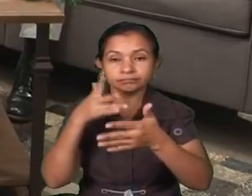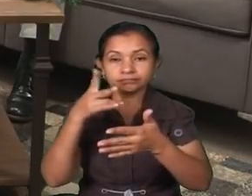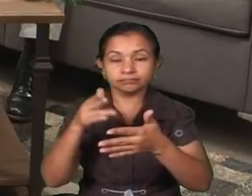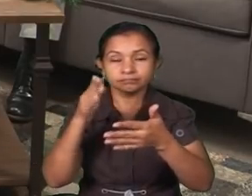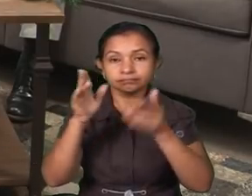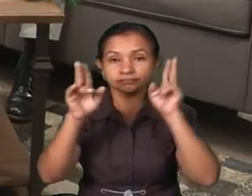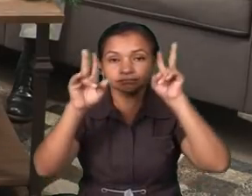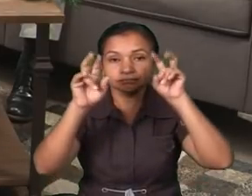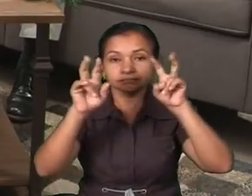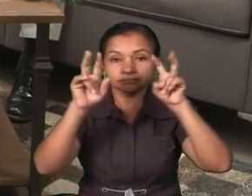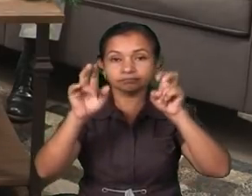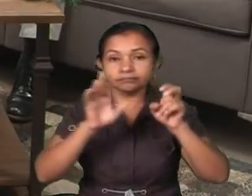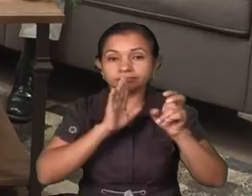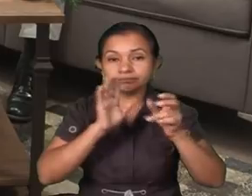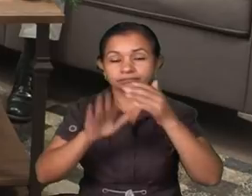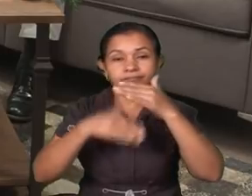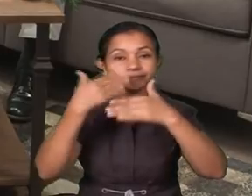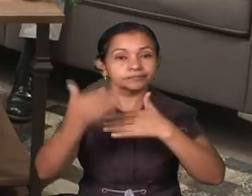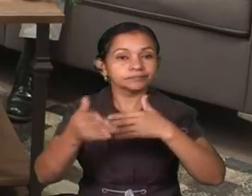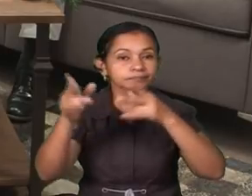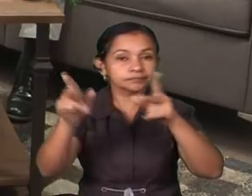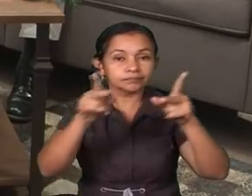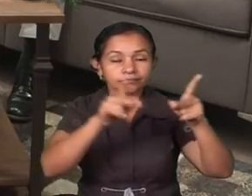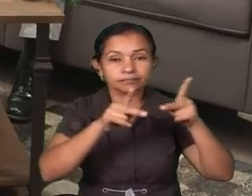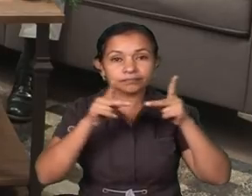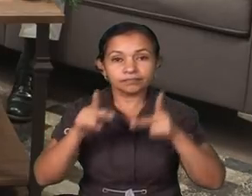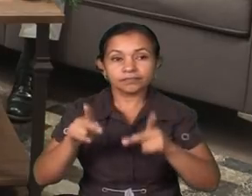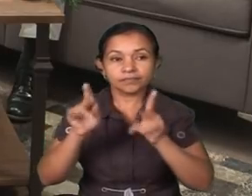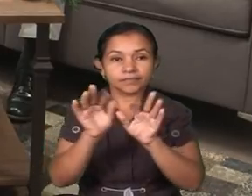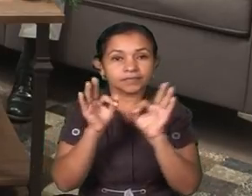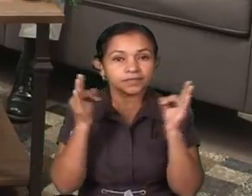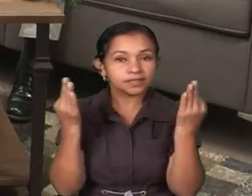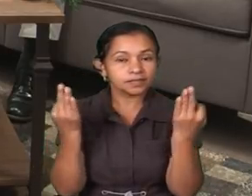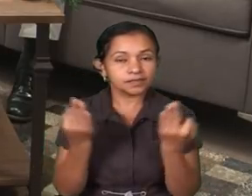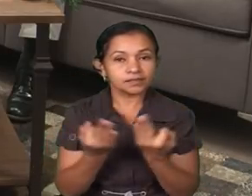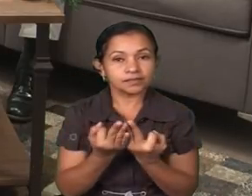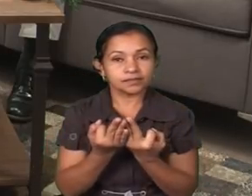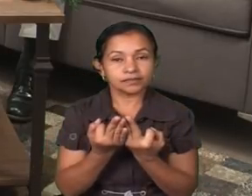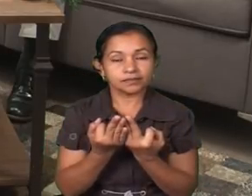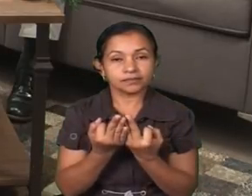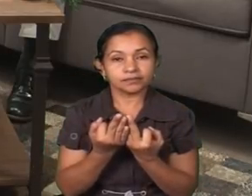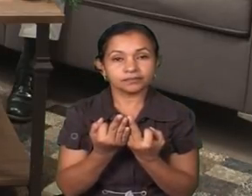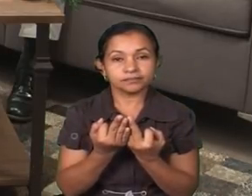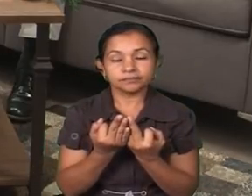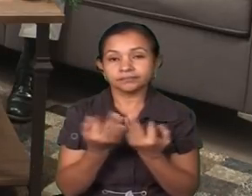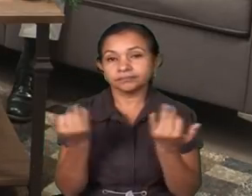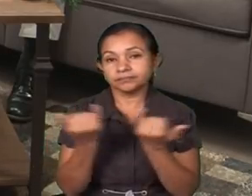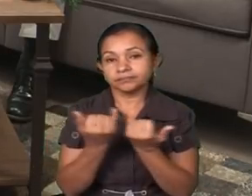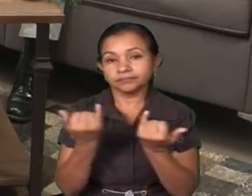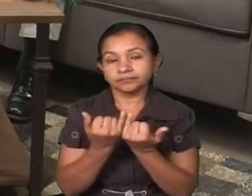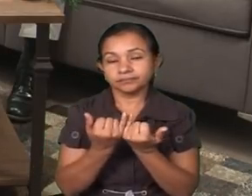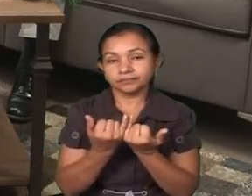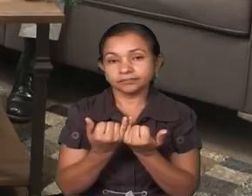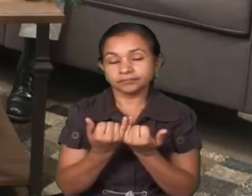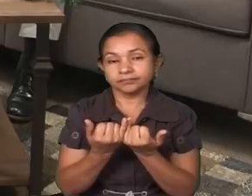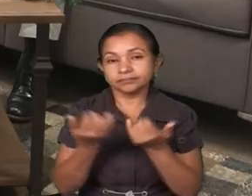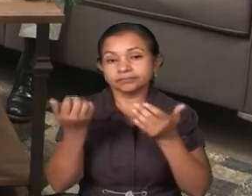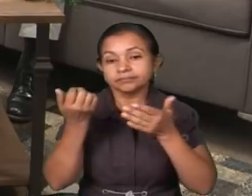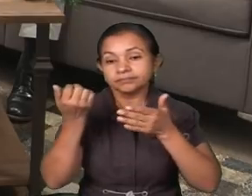muy importante y quisiera que habláramos de alguien que le es familiar para usted y que también viene de esa misma